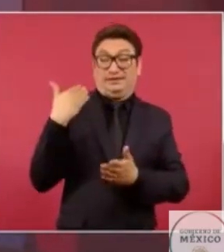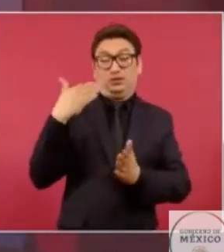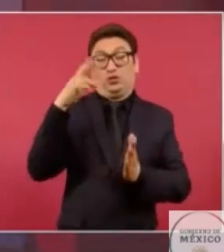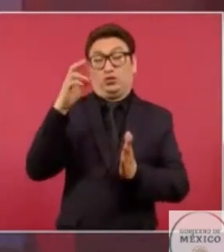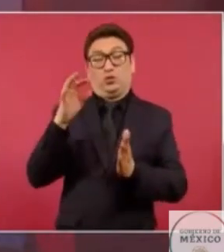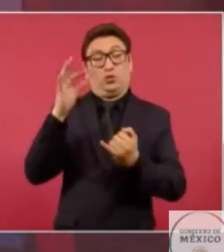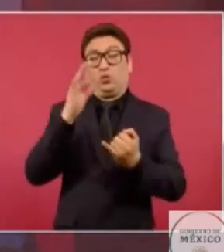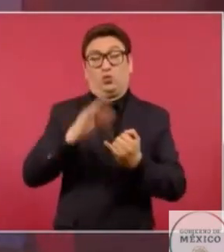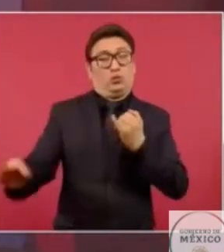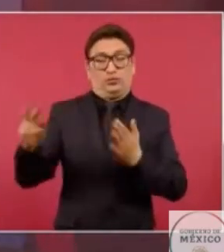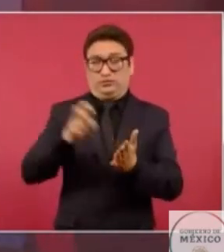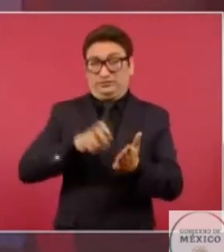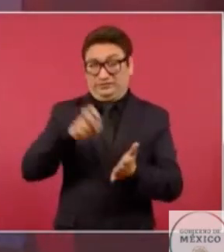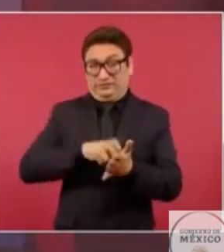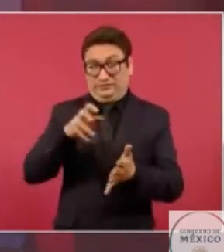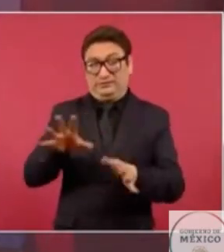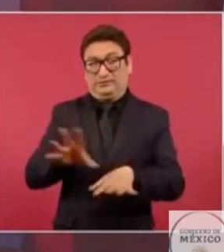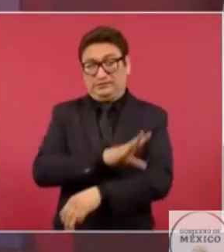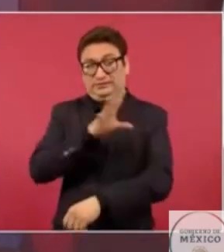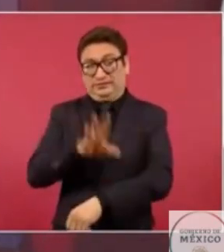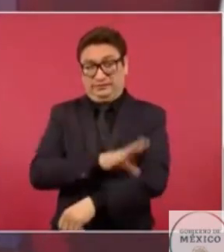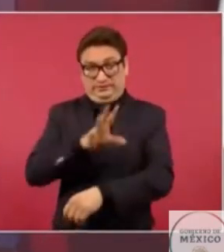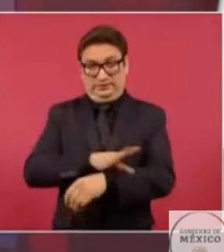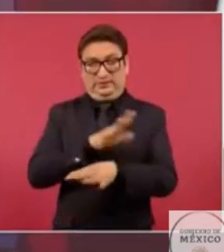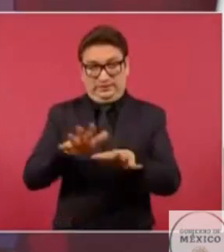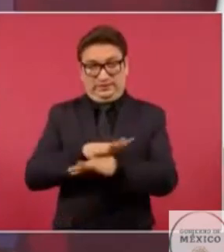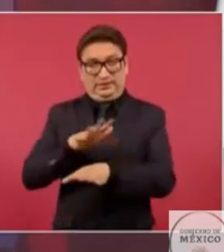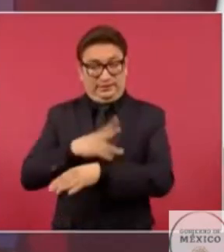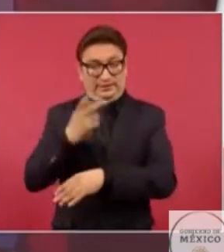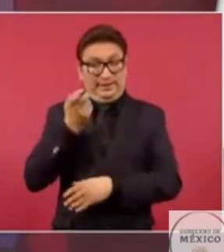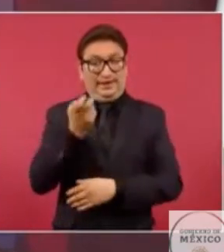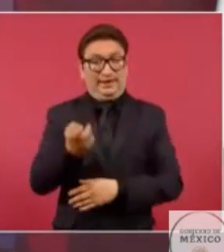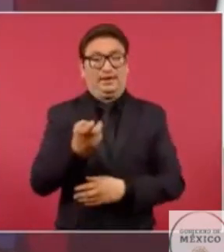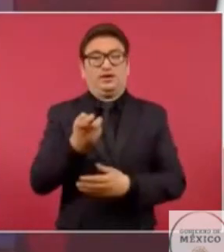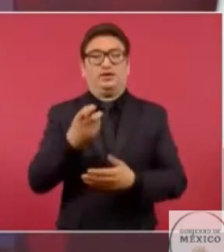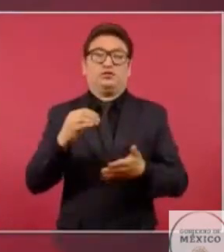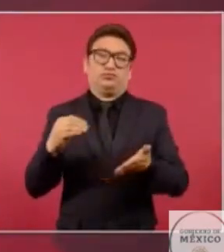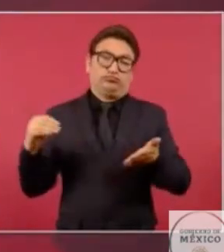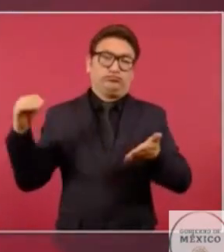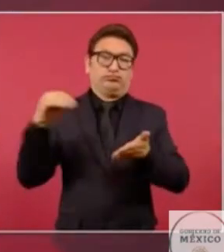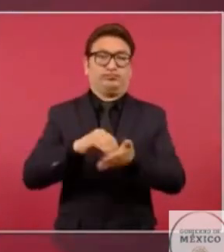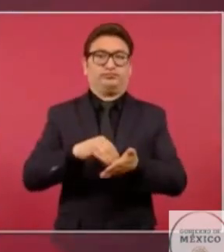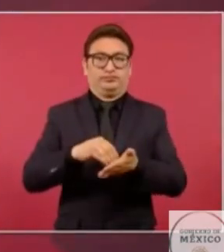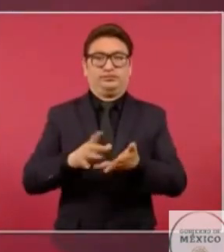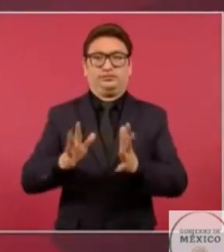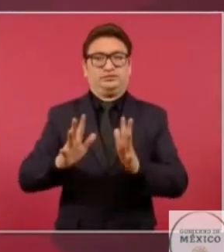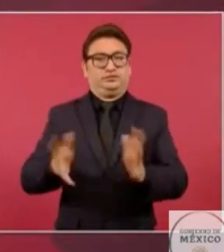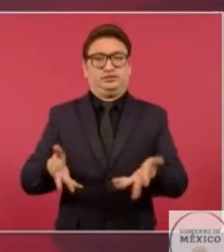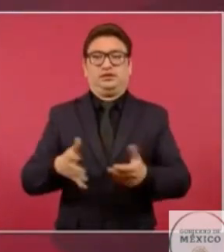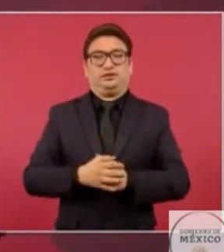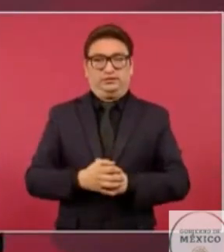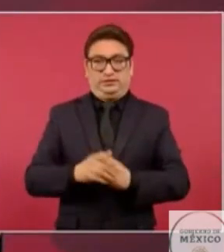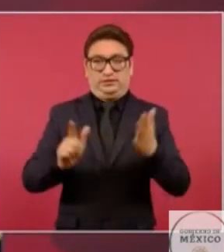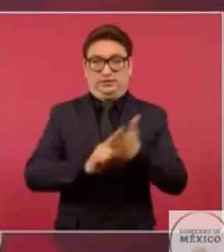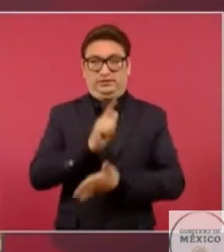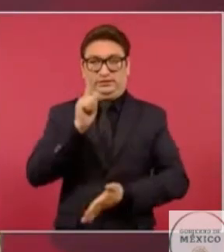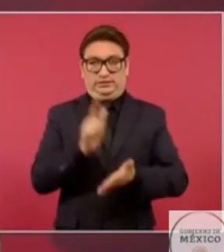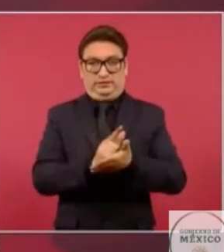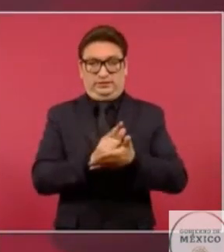energética, pues ya se estableció en el marco